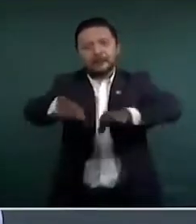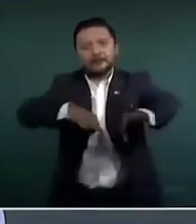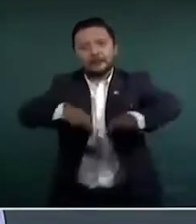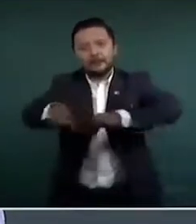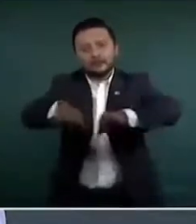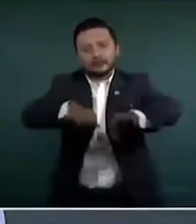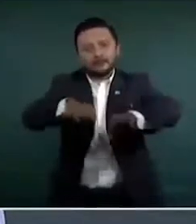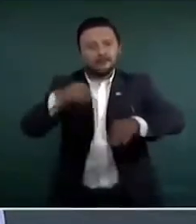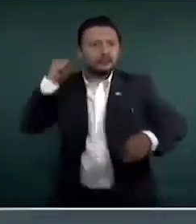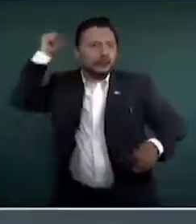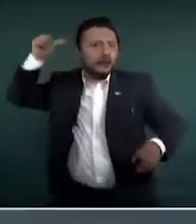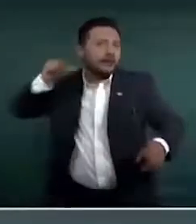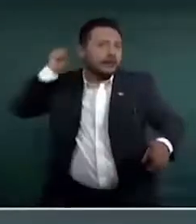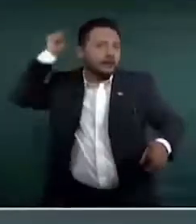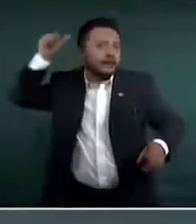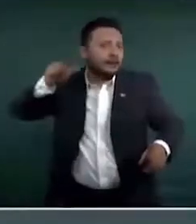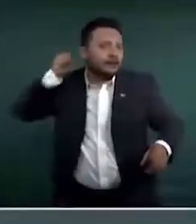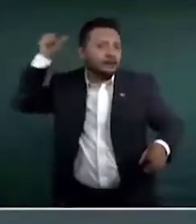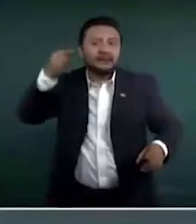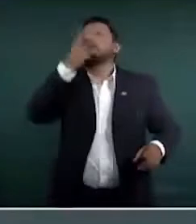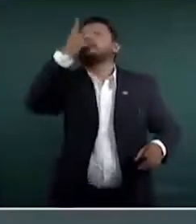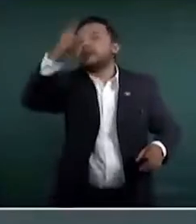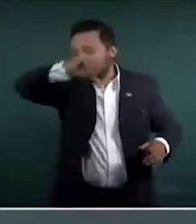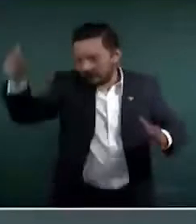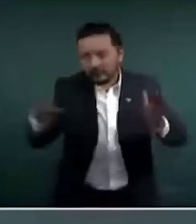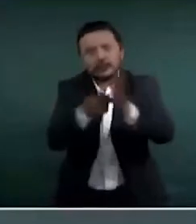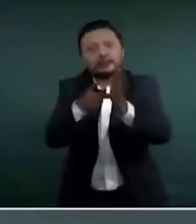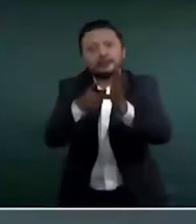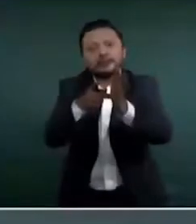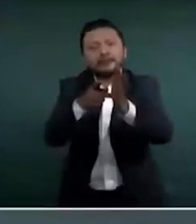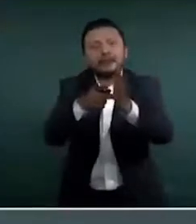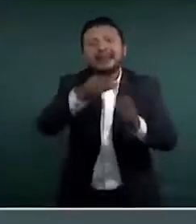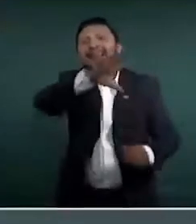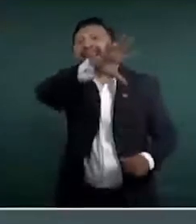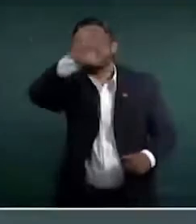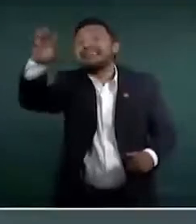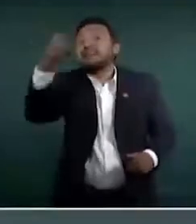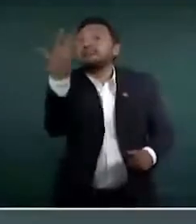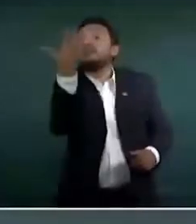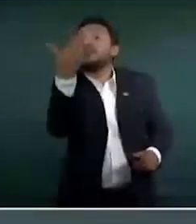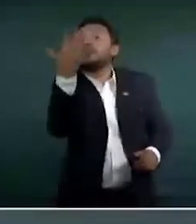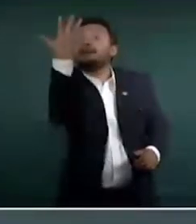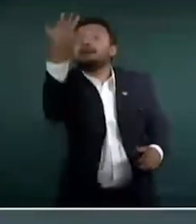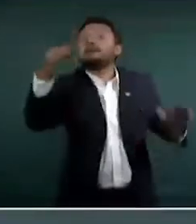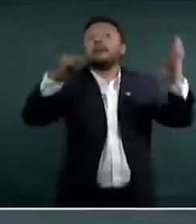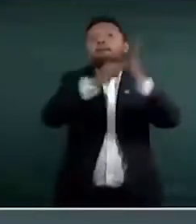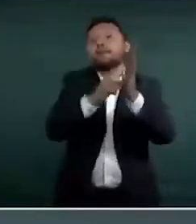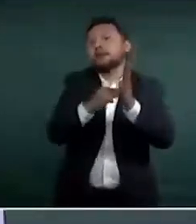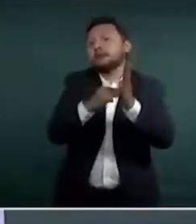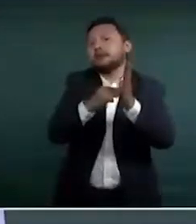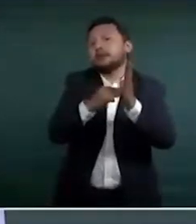En abril, repito, se perdieron 555 mil.